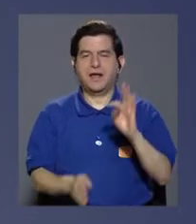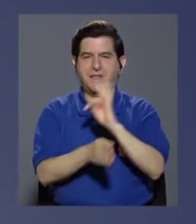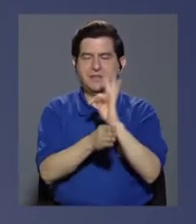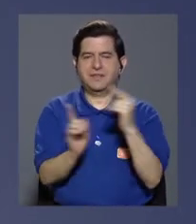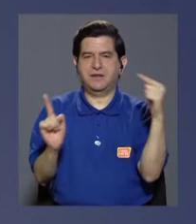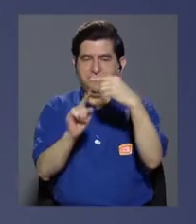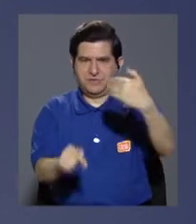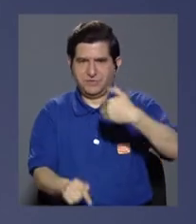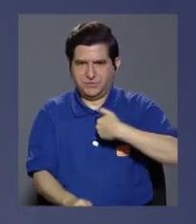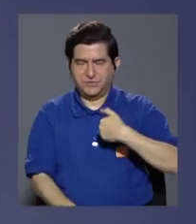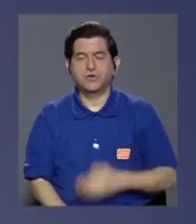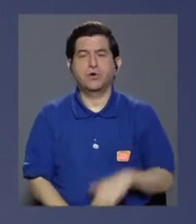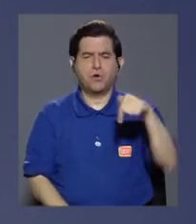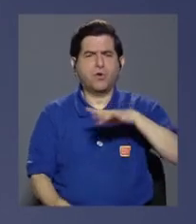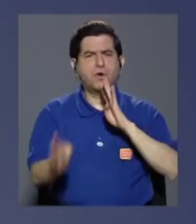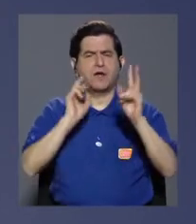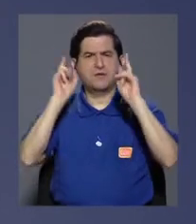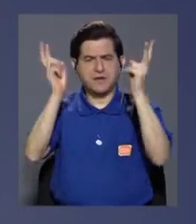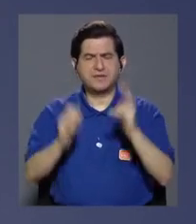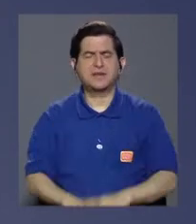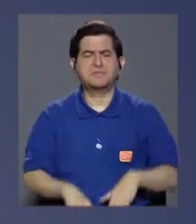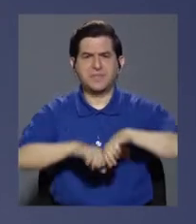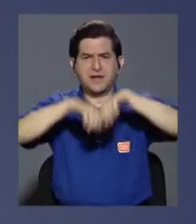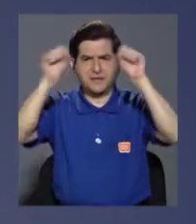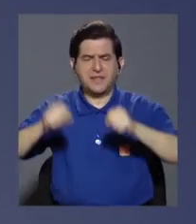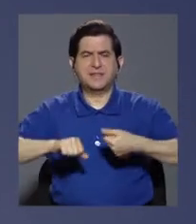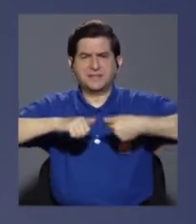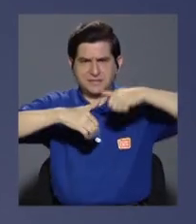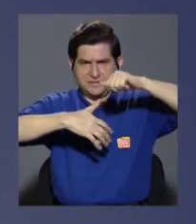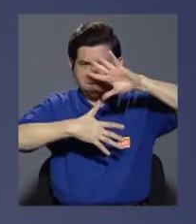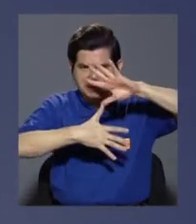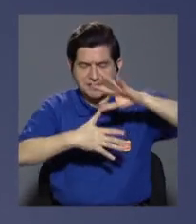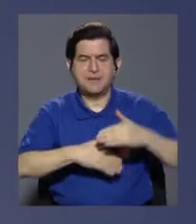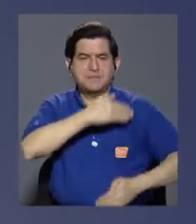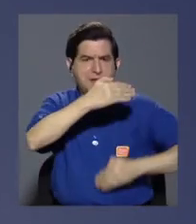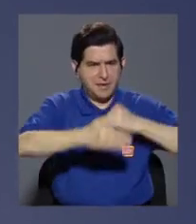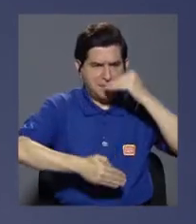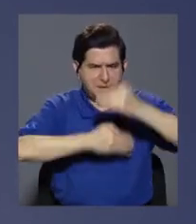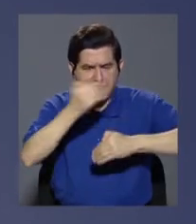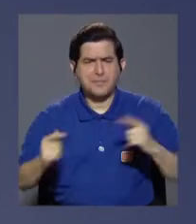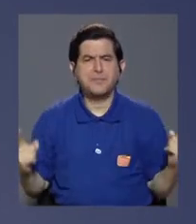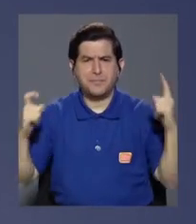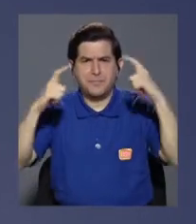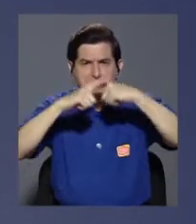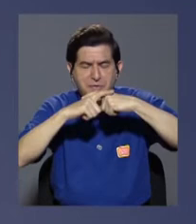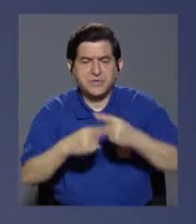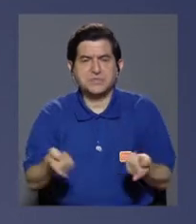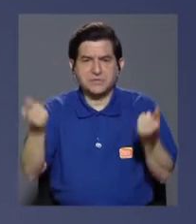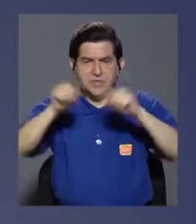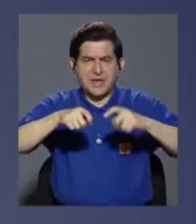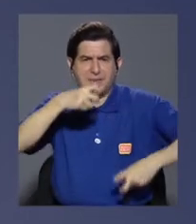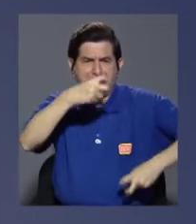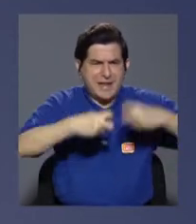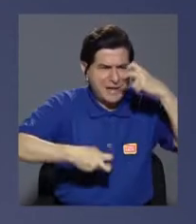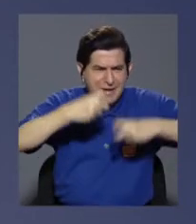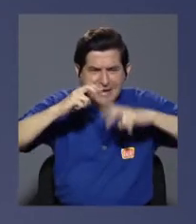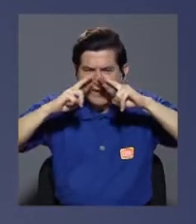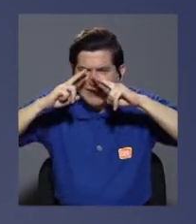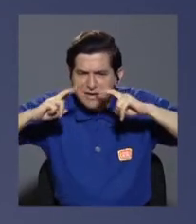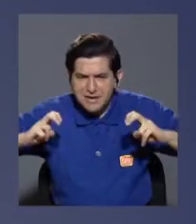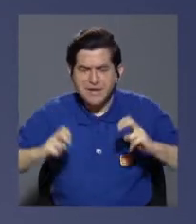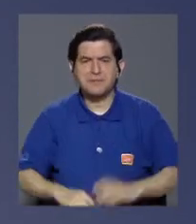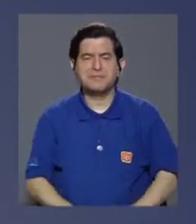tema muy importante que versa sobre el sistema interamericano y ese proceso tan complejo que en el caso de la criminología